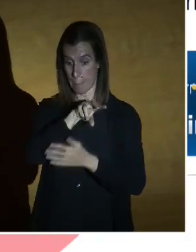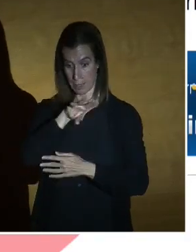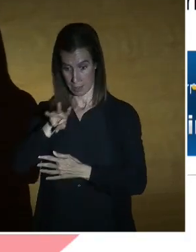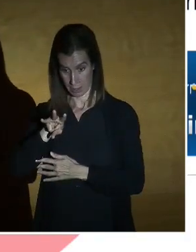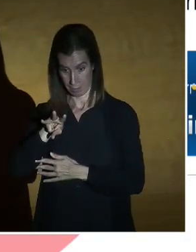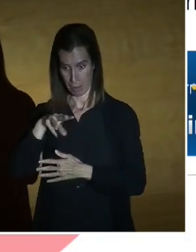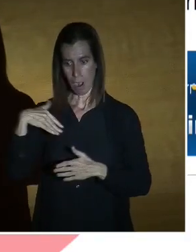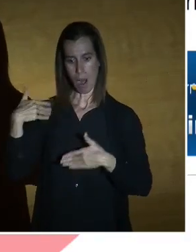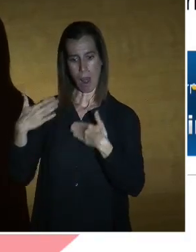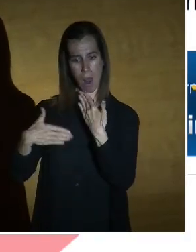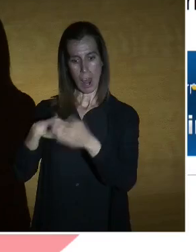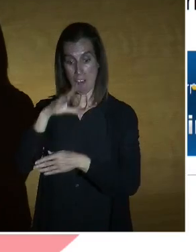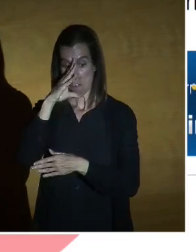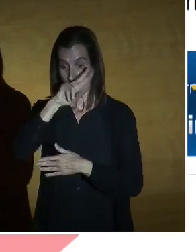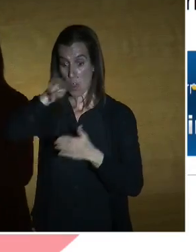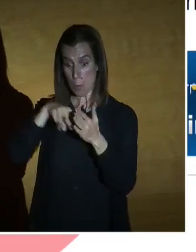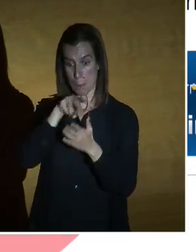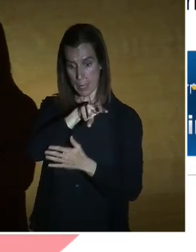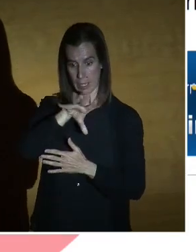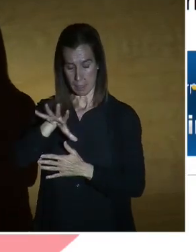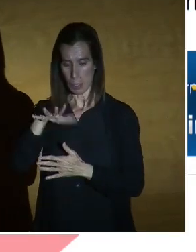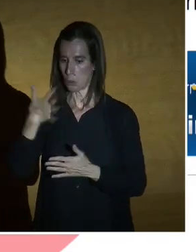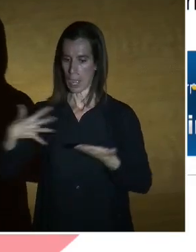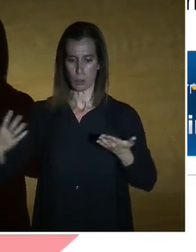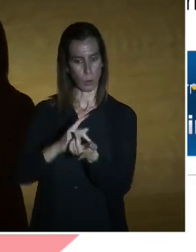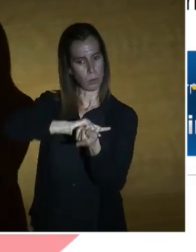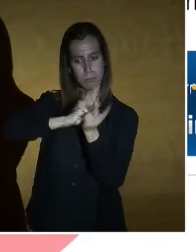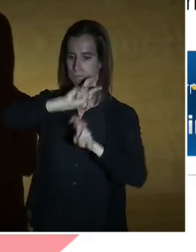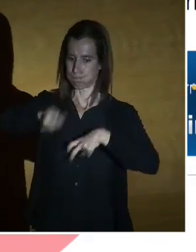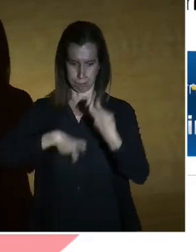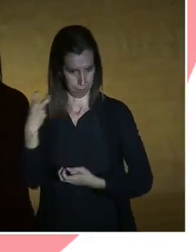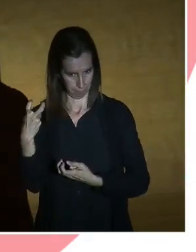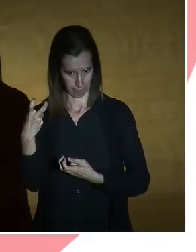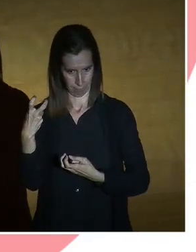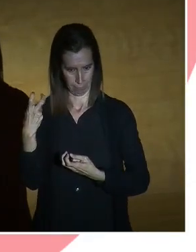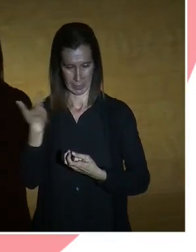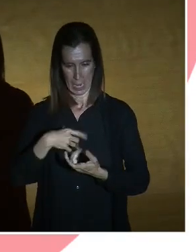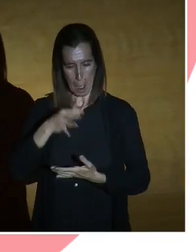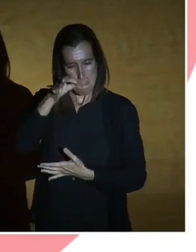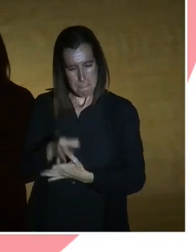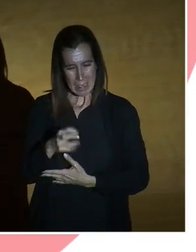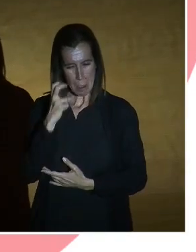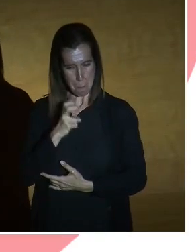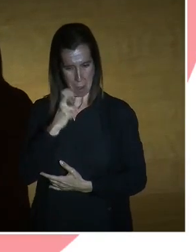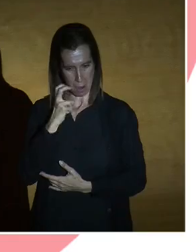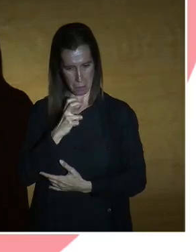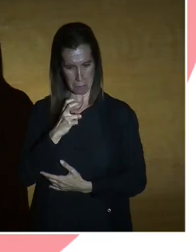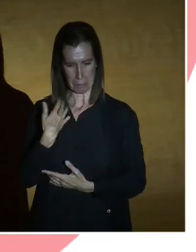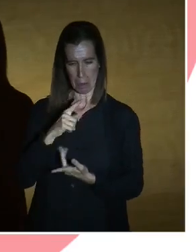en febrero de 2025 ya se había regenerado y teníamos toda esa mancha marrón de